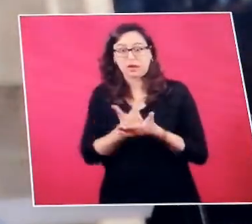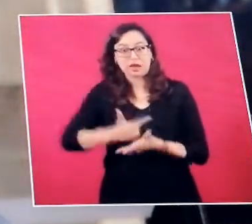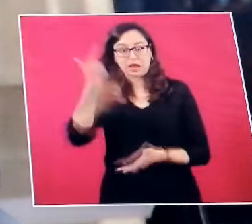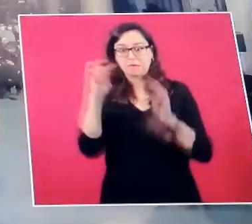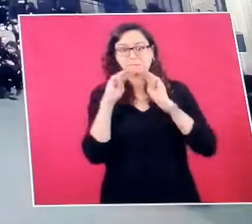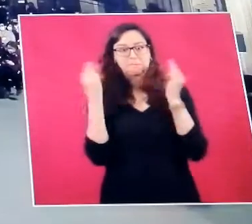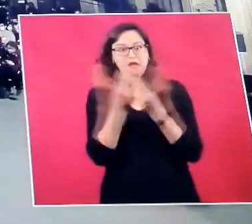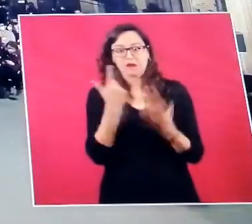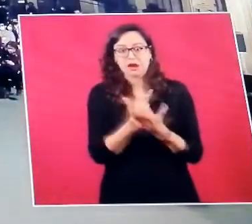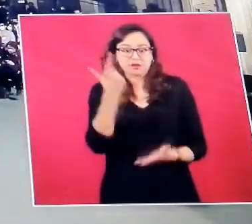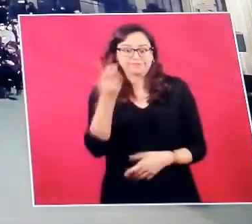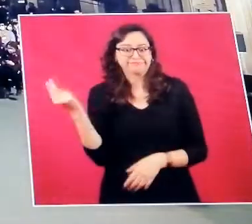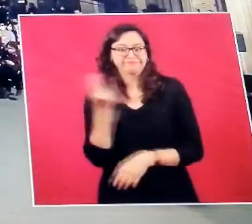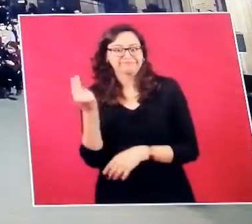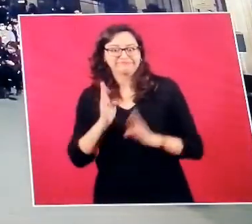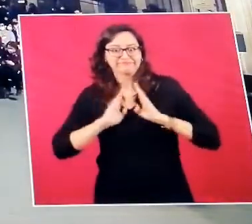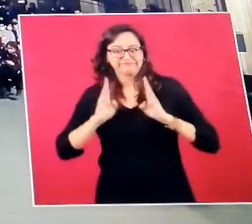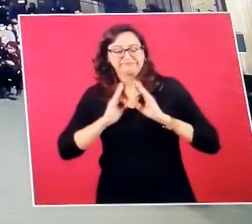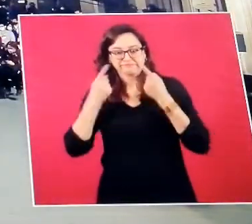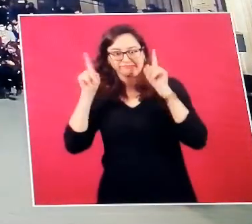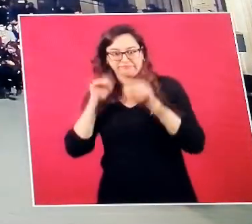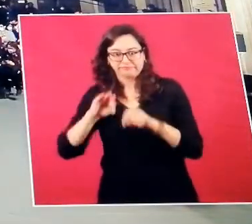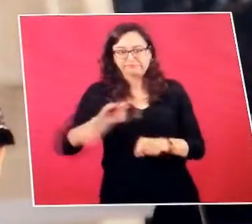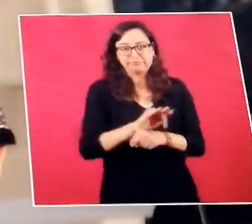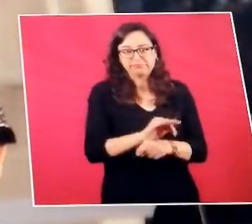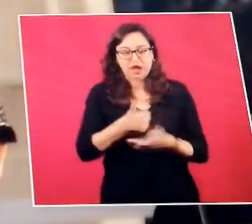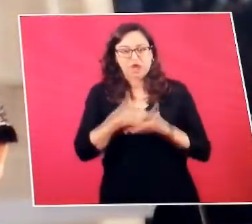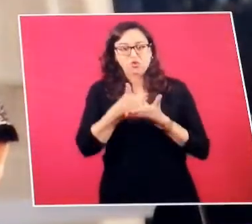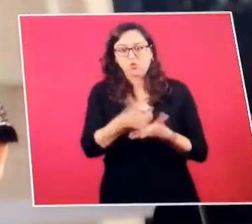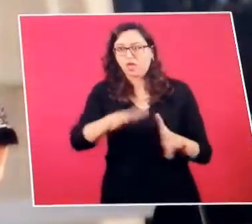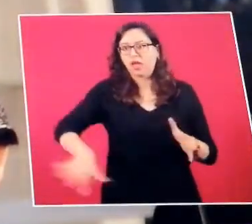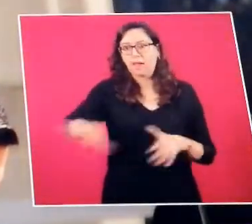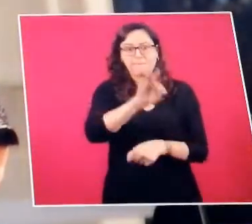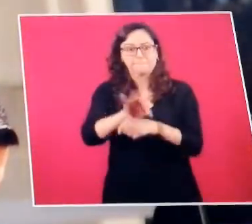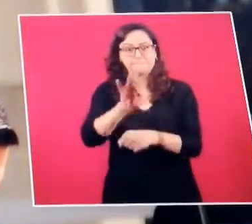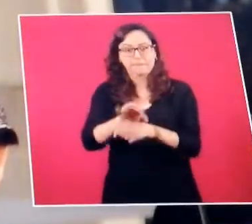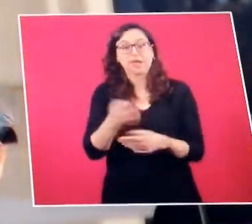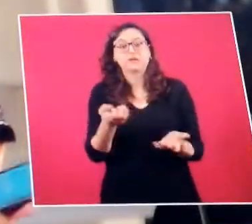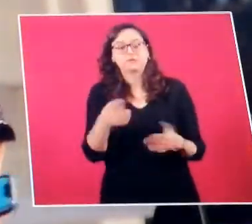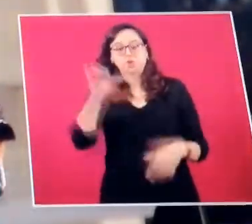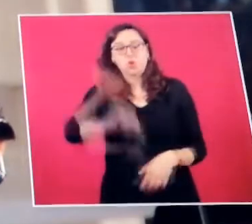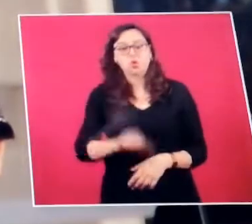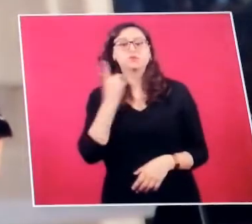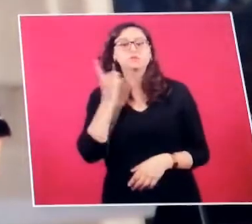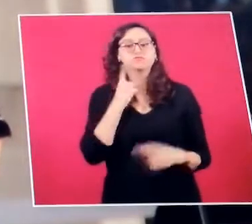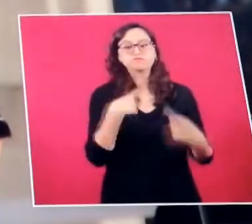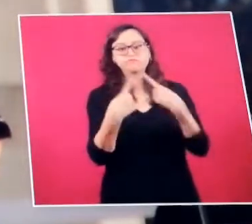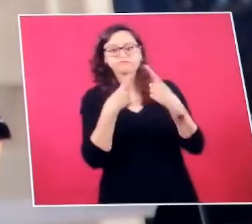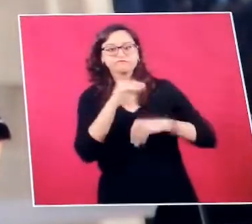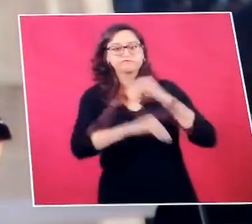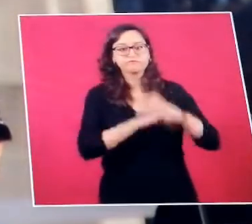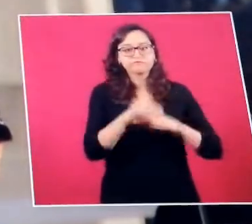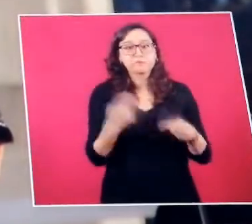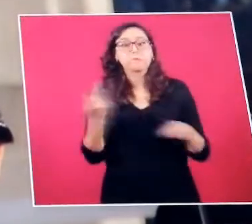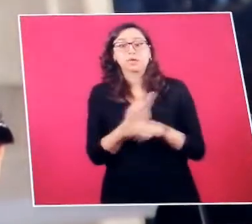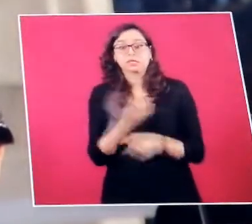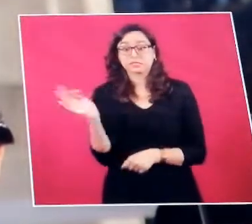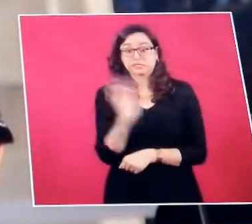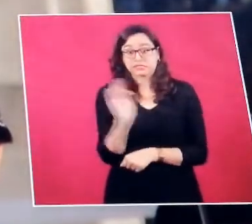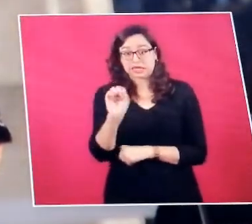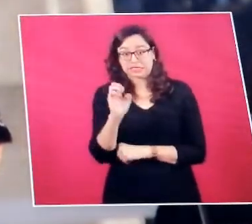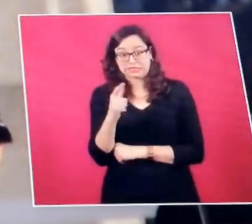crimen organizado. Primero, esta situación de lo que está sucediendo en San Lázaro, y también si hubo una indicación del propio